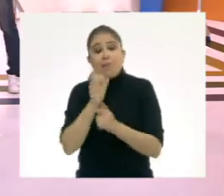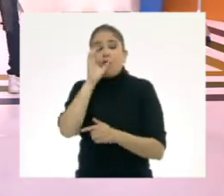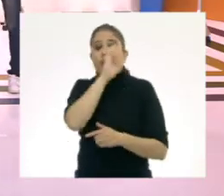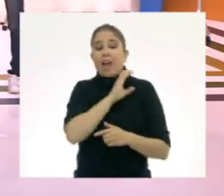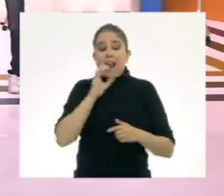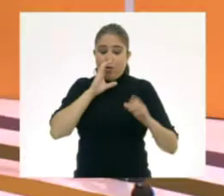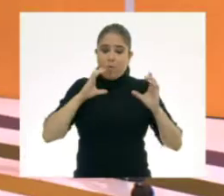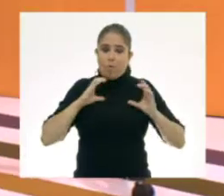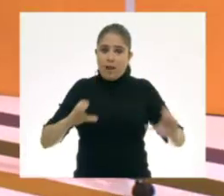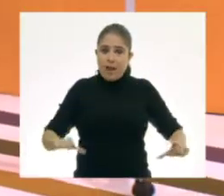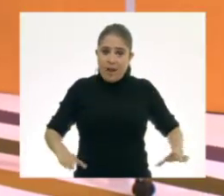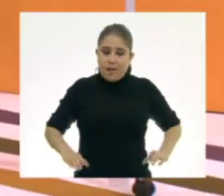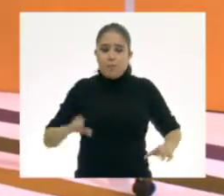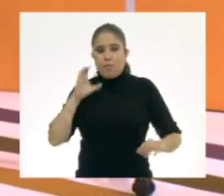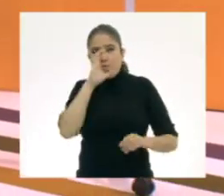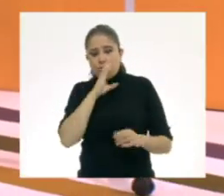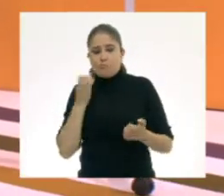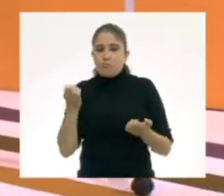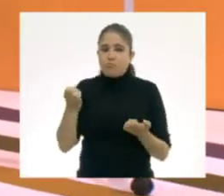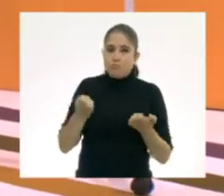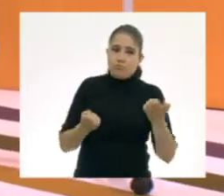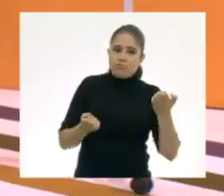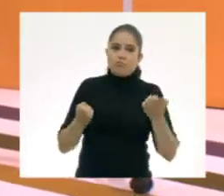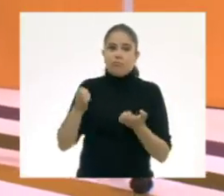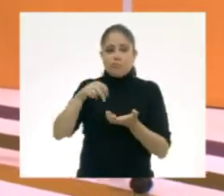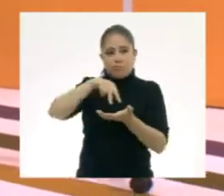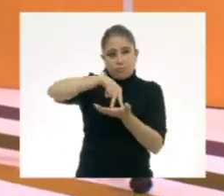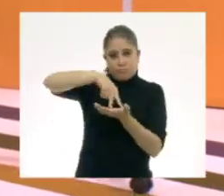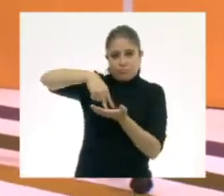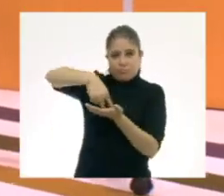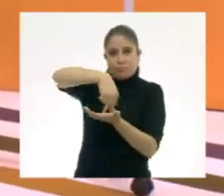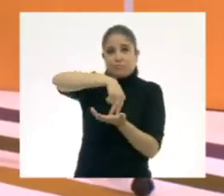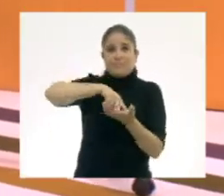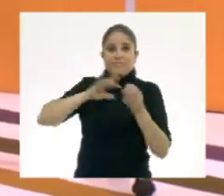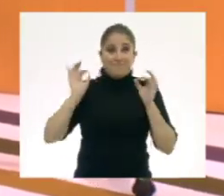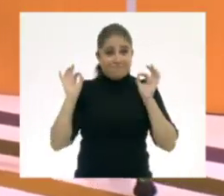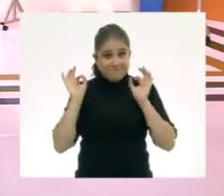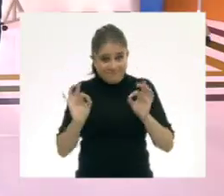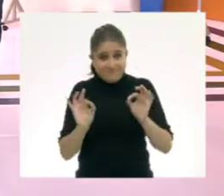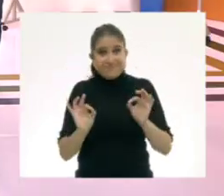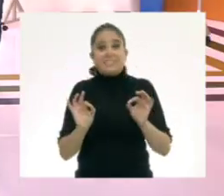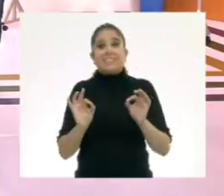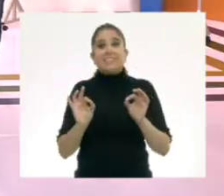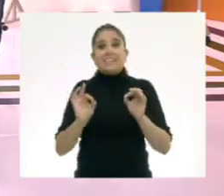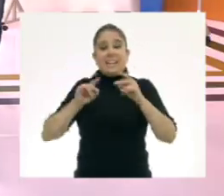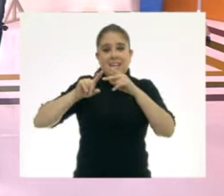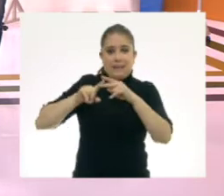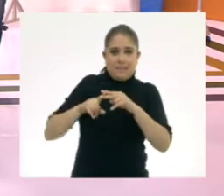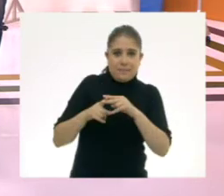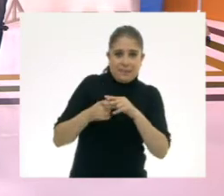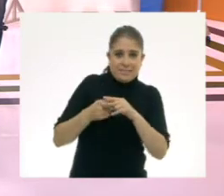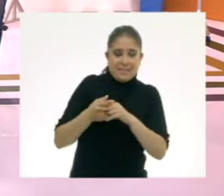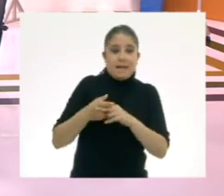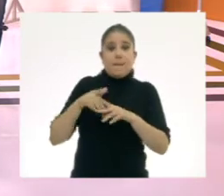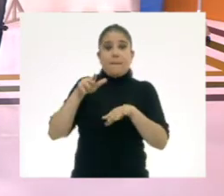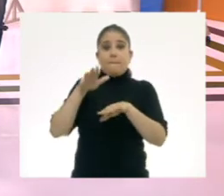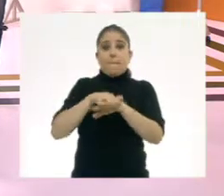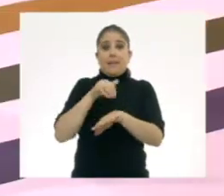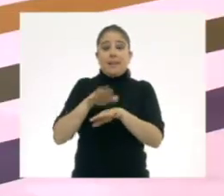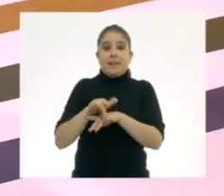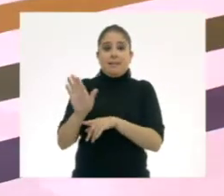nuestro cuerpo para poder hacerlo, ¿sí? Y listo, ahora vamos a comenzar, ponemos un pie